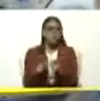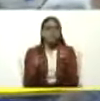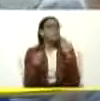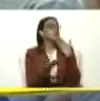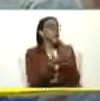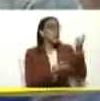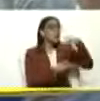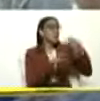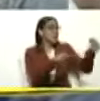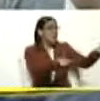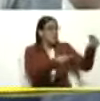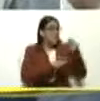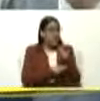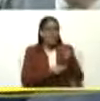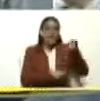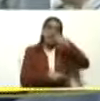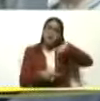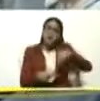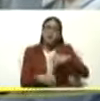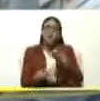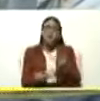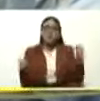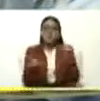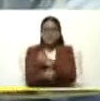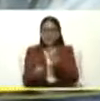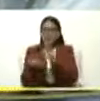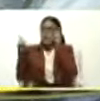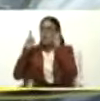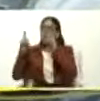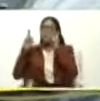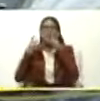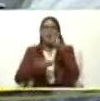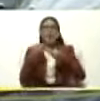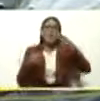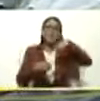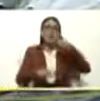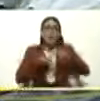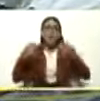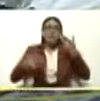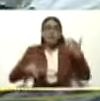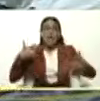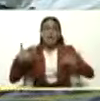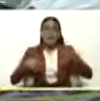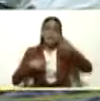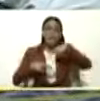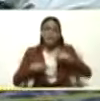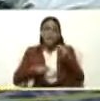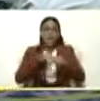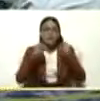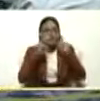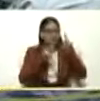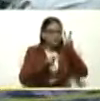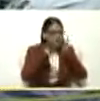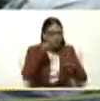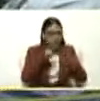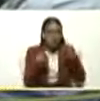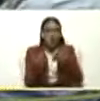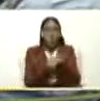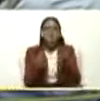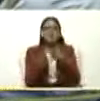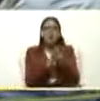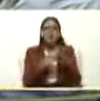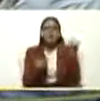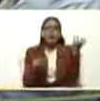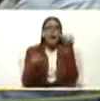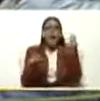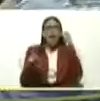hacía falta, las diferentes partes de la física. Aquí estamos haciendo, por ejemplo, un experimento de medición de temperatura, donde